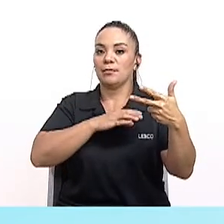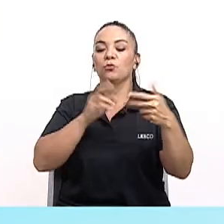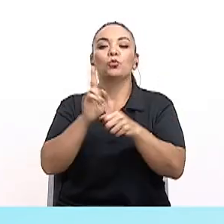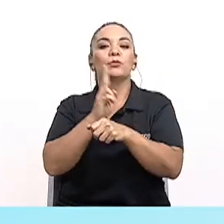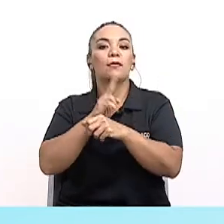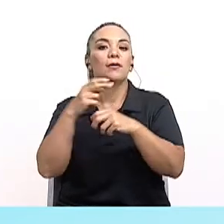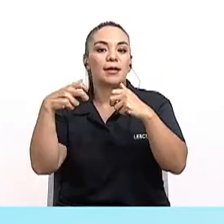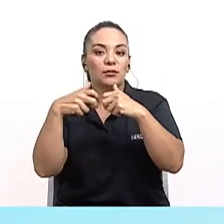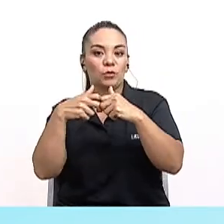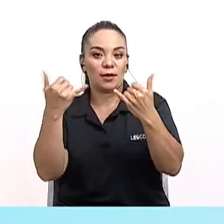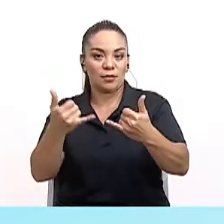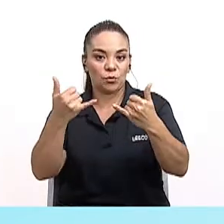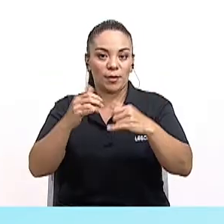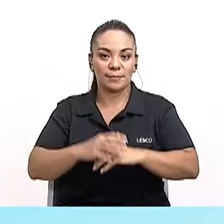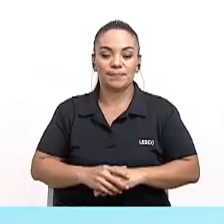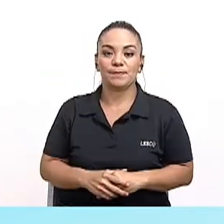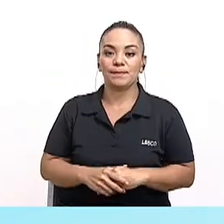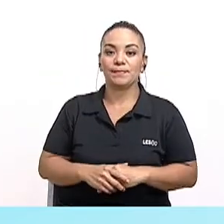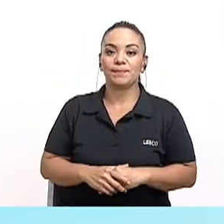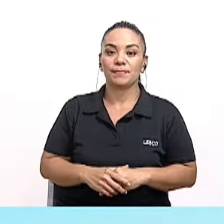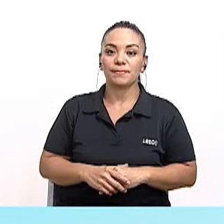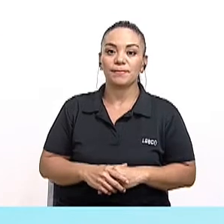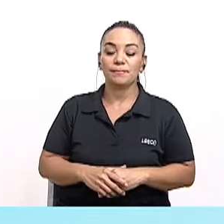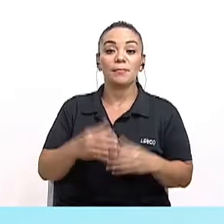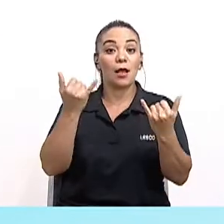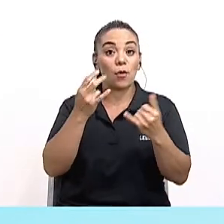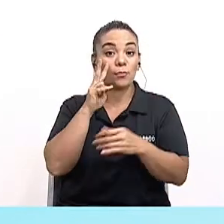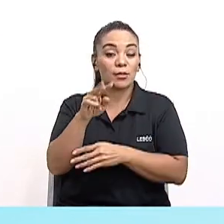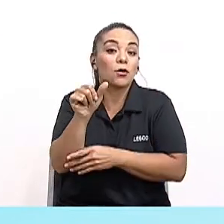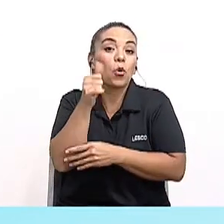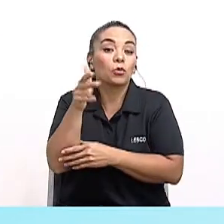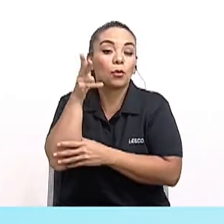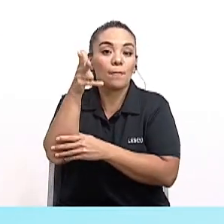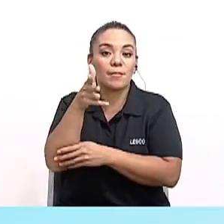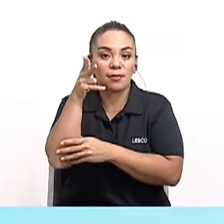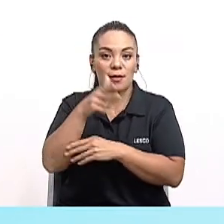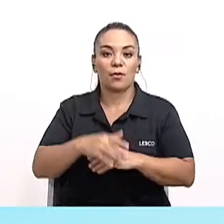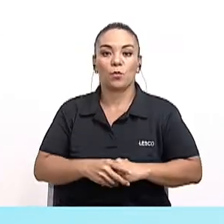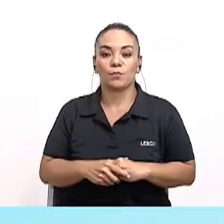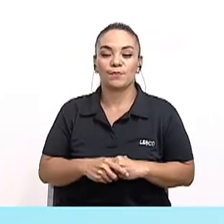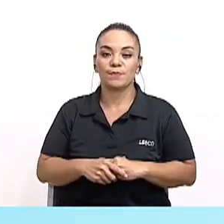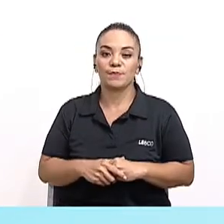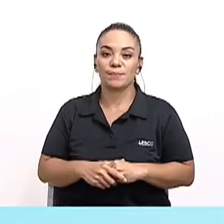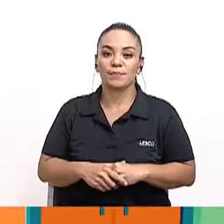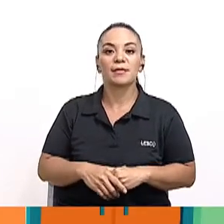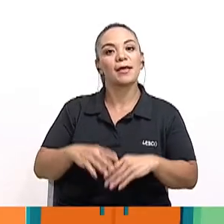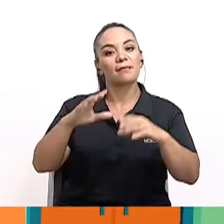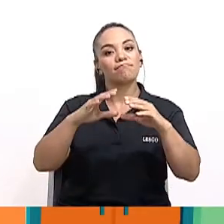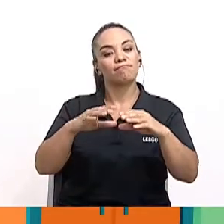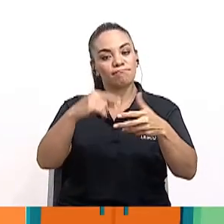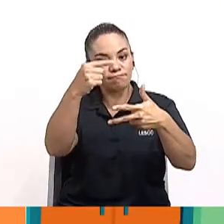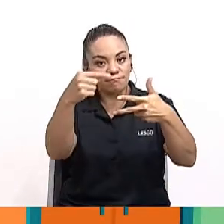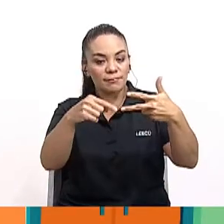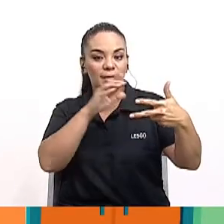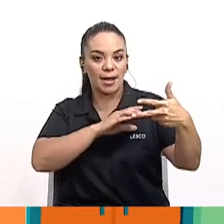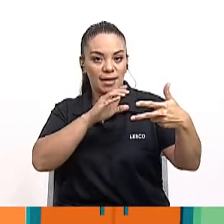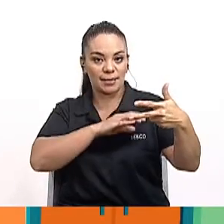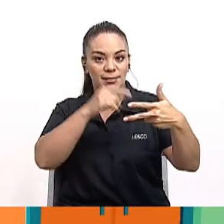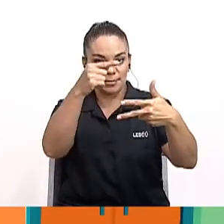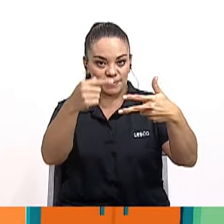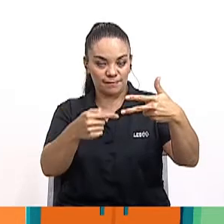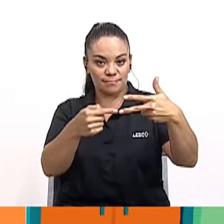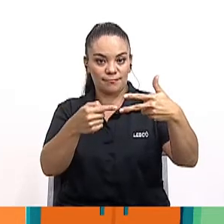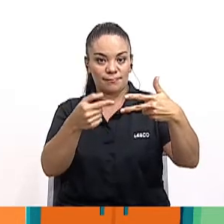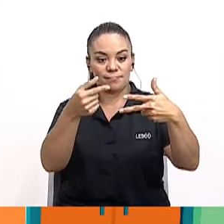electrónica actual. Vamos a ver un pequeño video de estas características entre el grafito